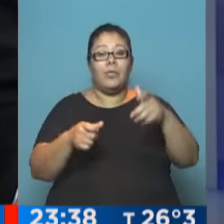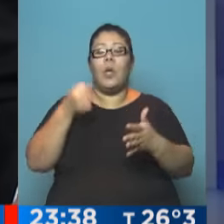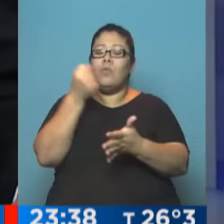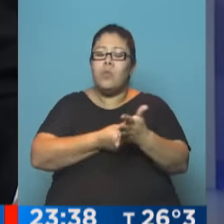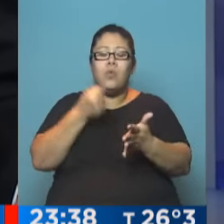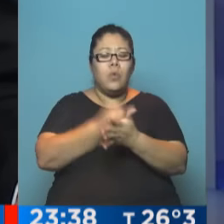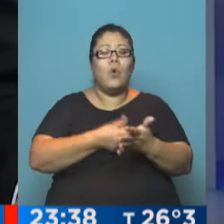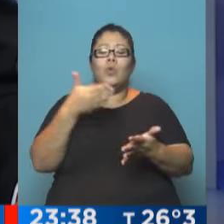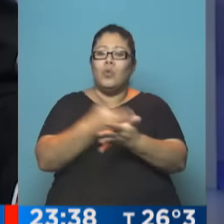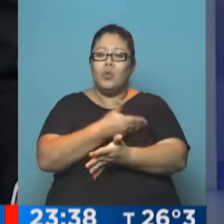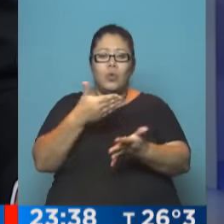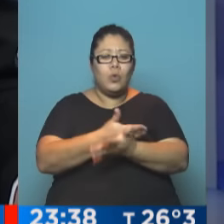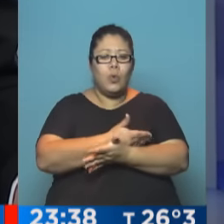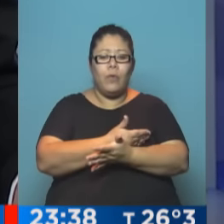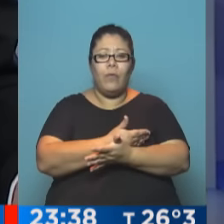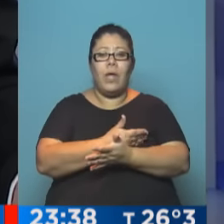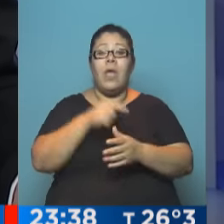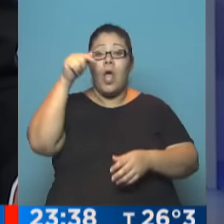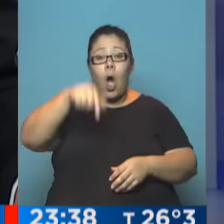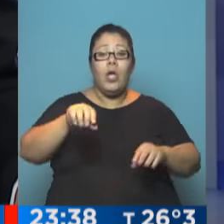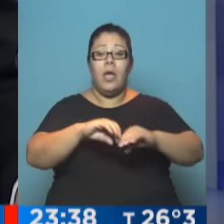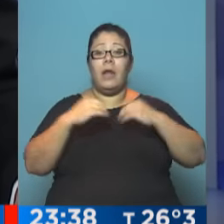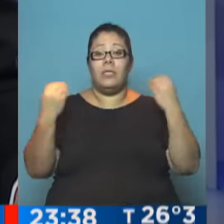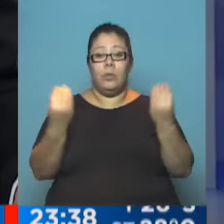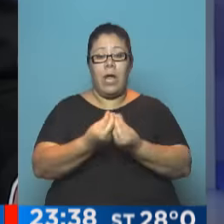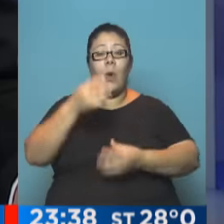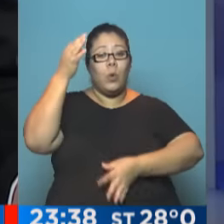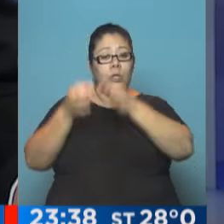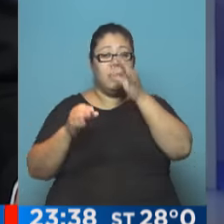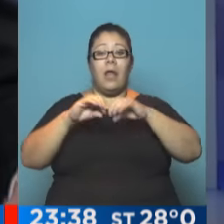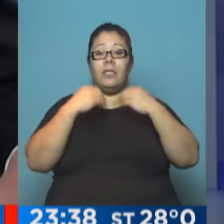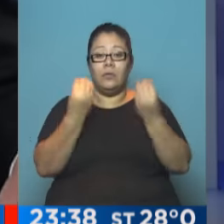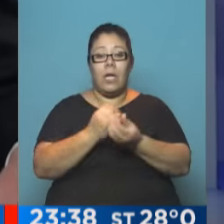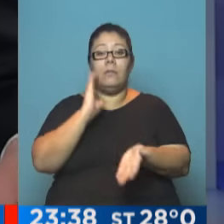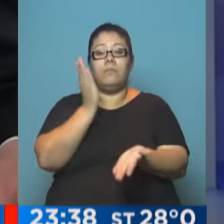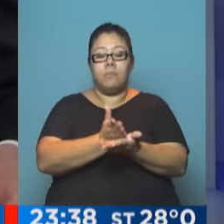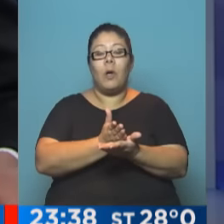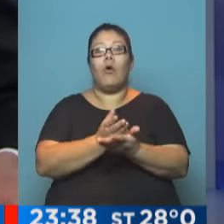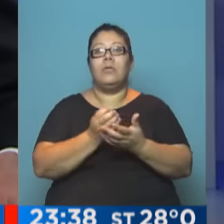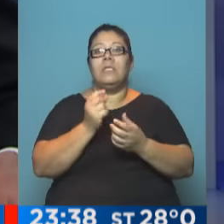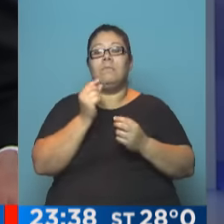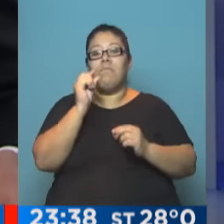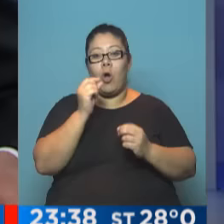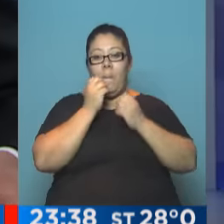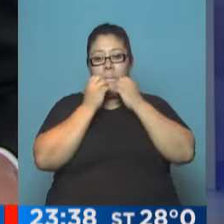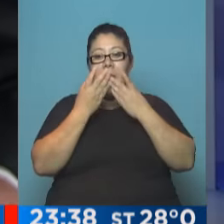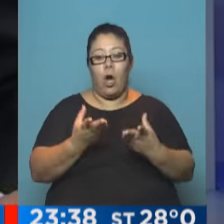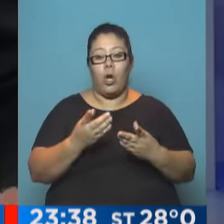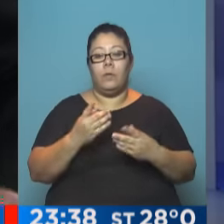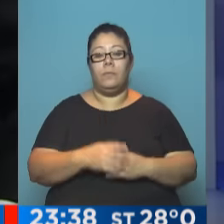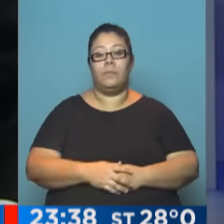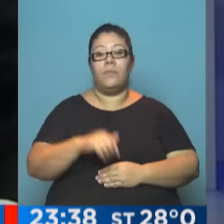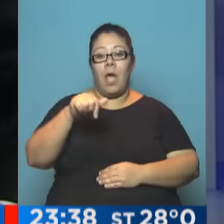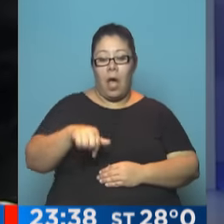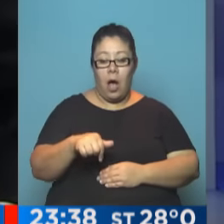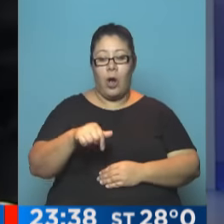sufrido y que, de la mano de este fallo de la justicia, algo de reparación tienen para tanta pérdida. Es tiempo ahora